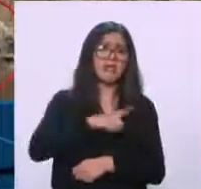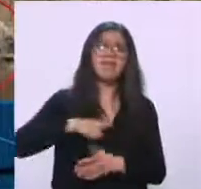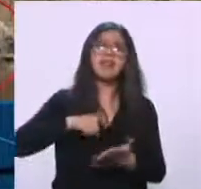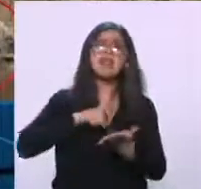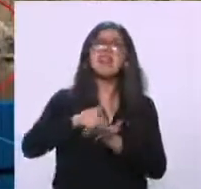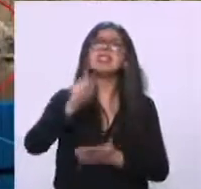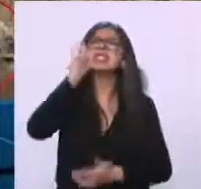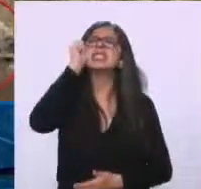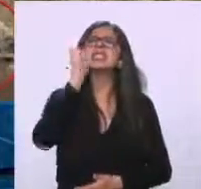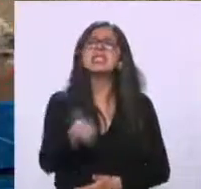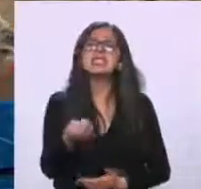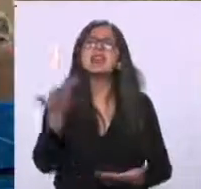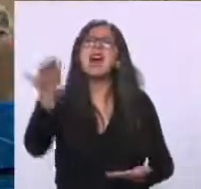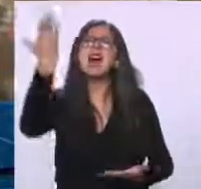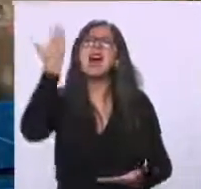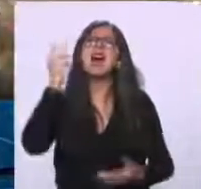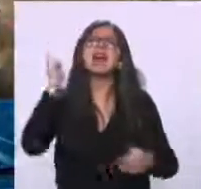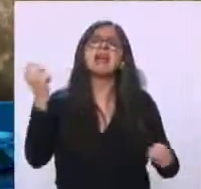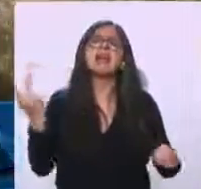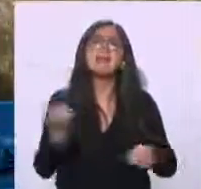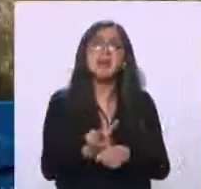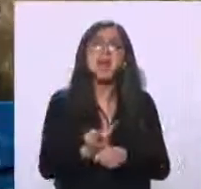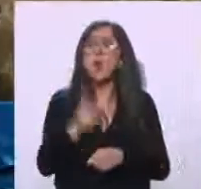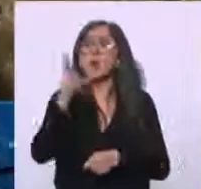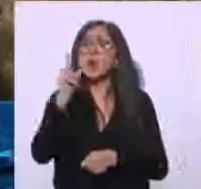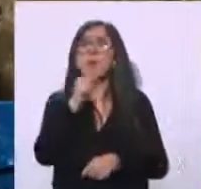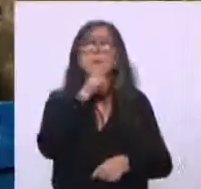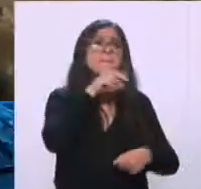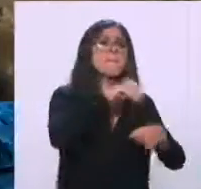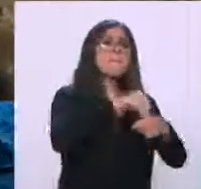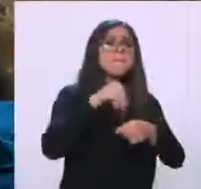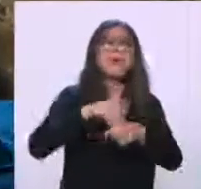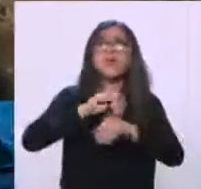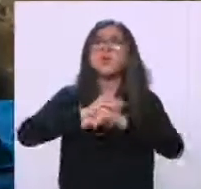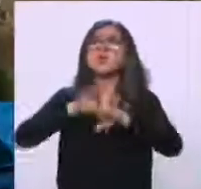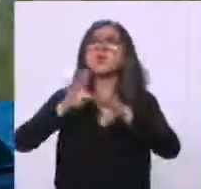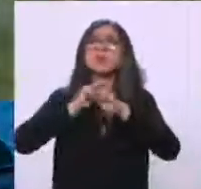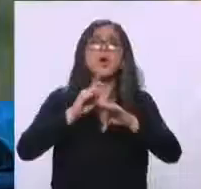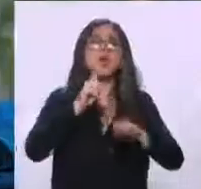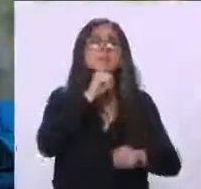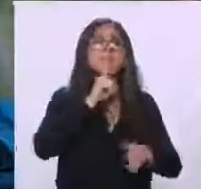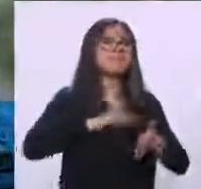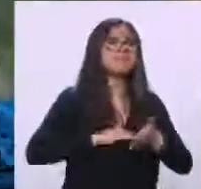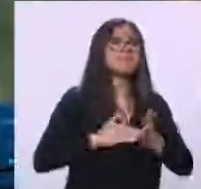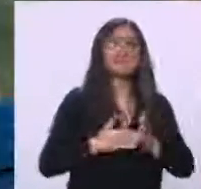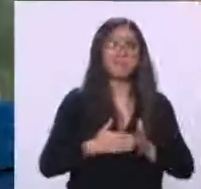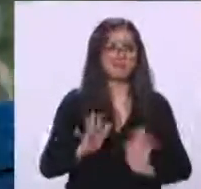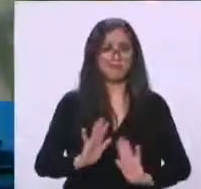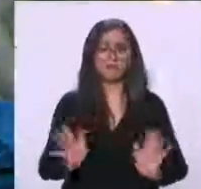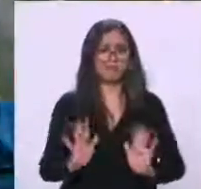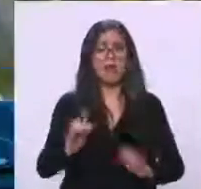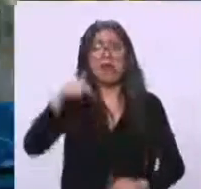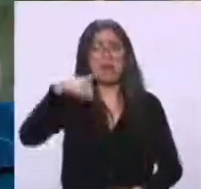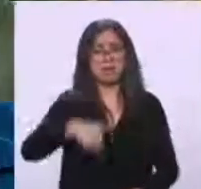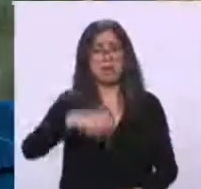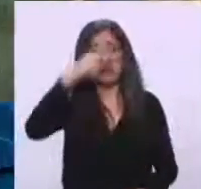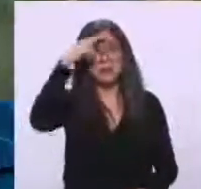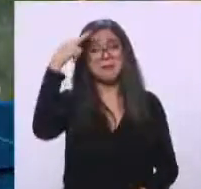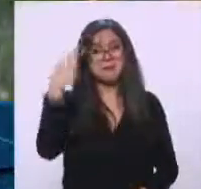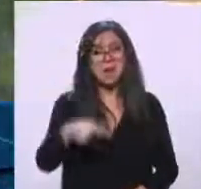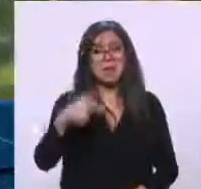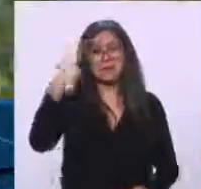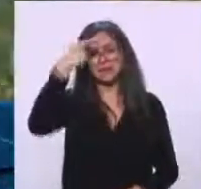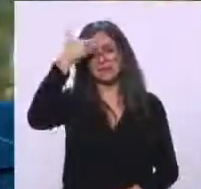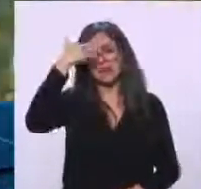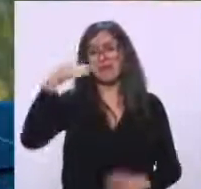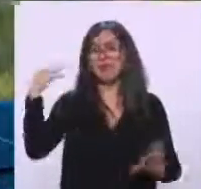nos platiquen lo que mejor les acomodaba. Creo que una de las grandes fallas que hemos tenido en México durante los últimos